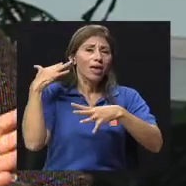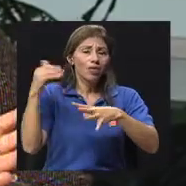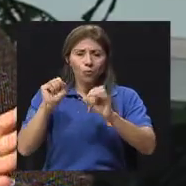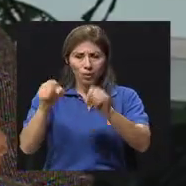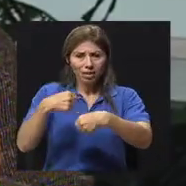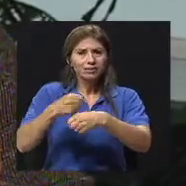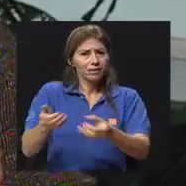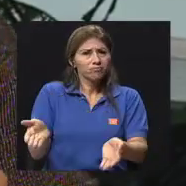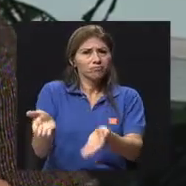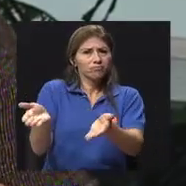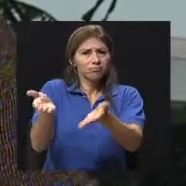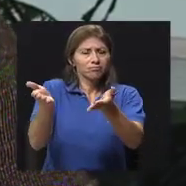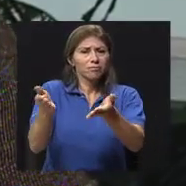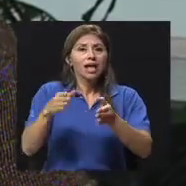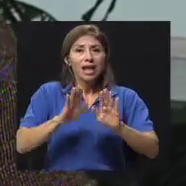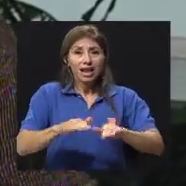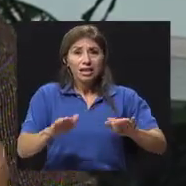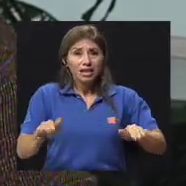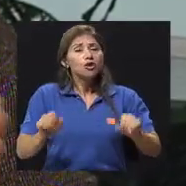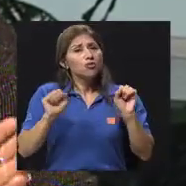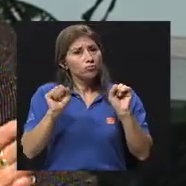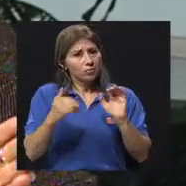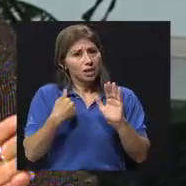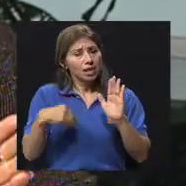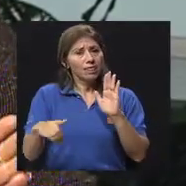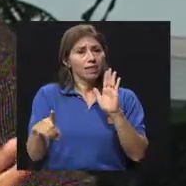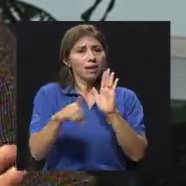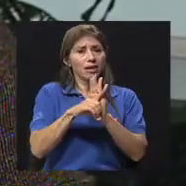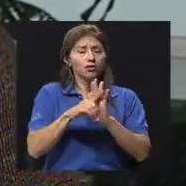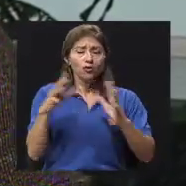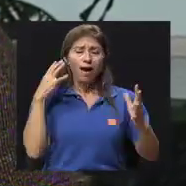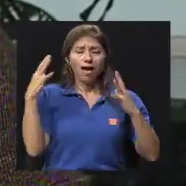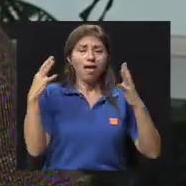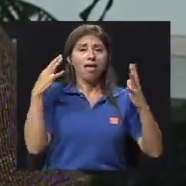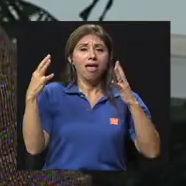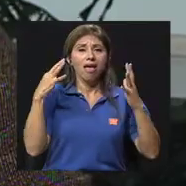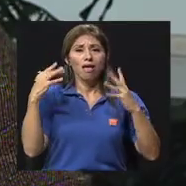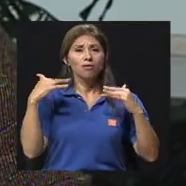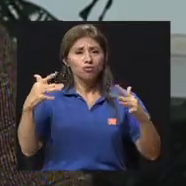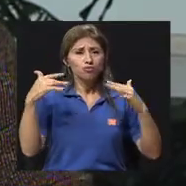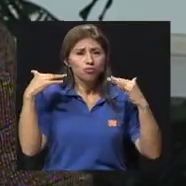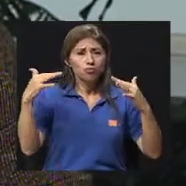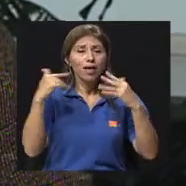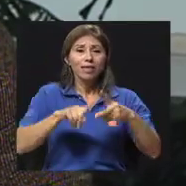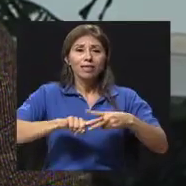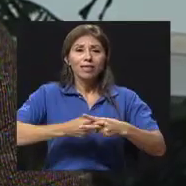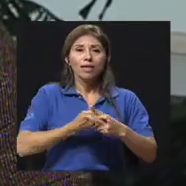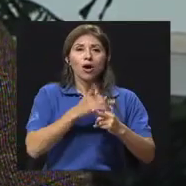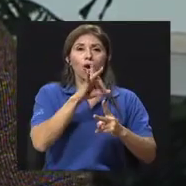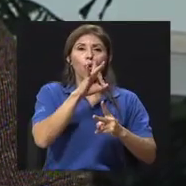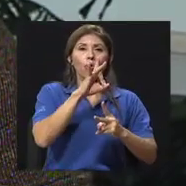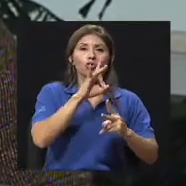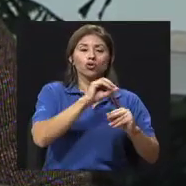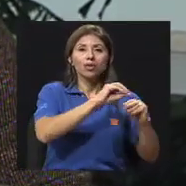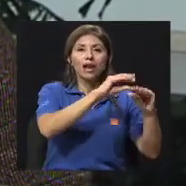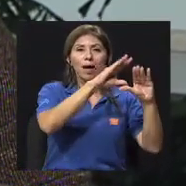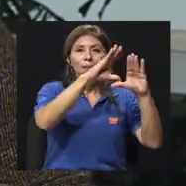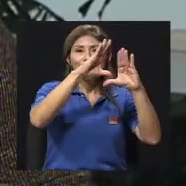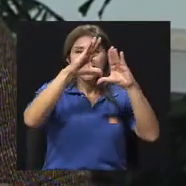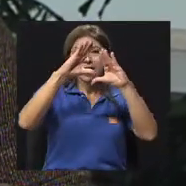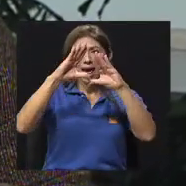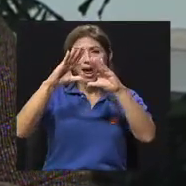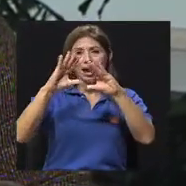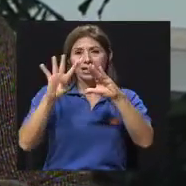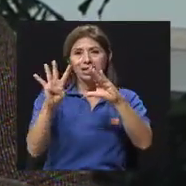horas? Uh-huh. El niño tiene derecho a hacer ruido de las 8 de la mañana hasta las 4 de la tarde, en cualquier casa. Eso es lo que dice la regla